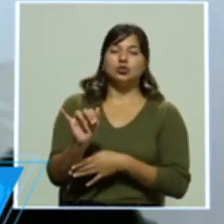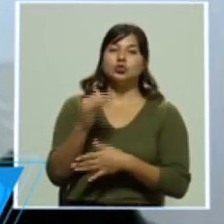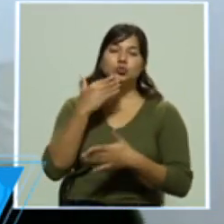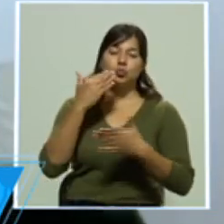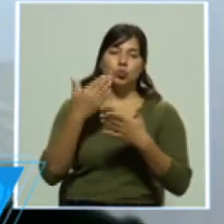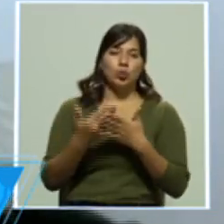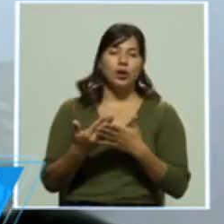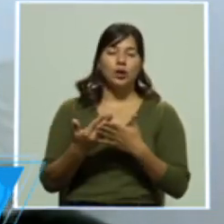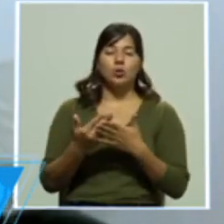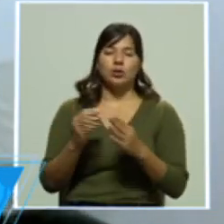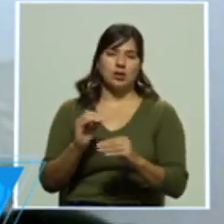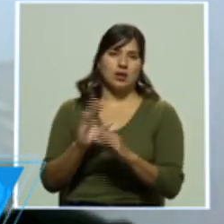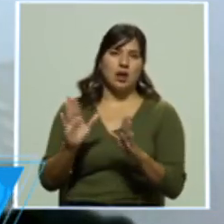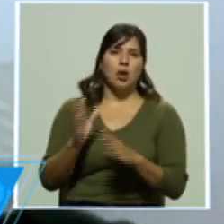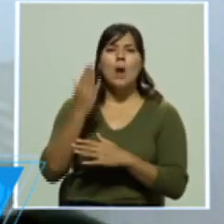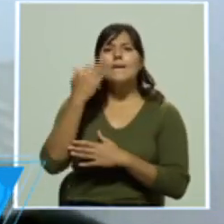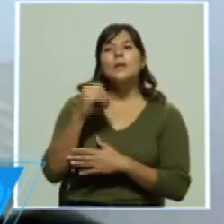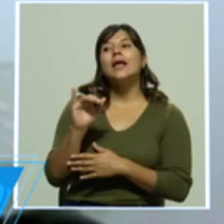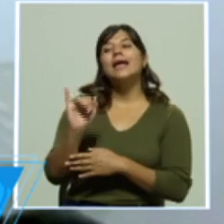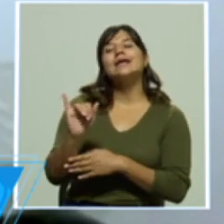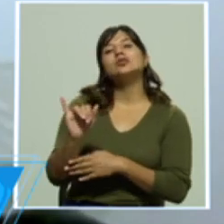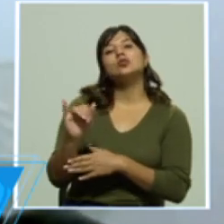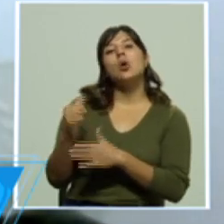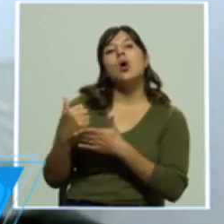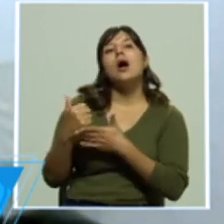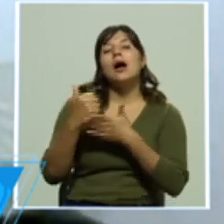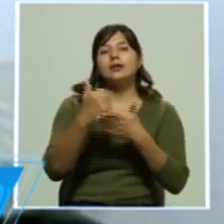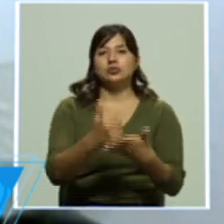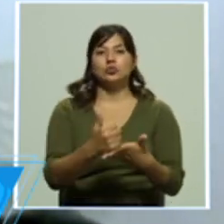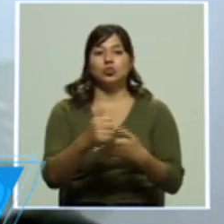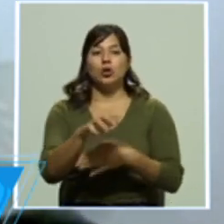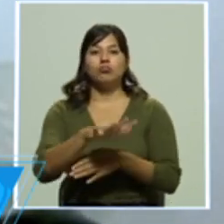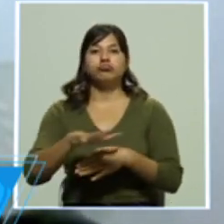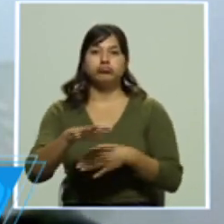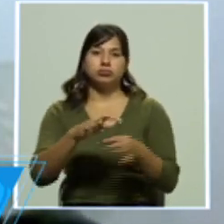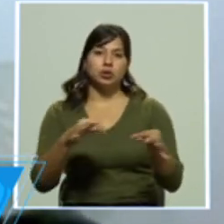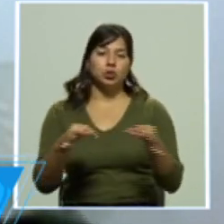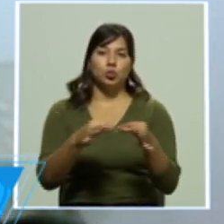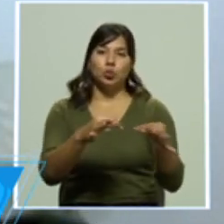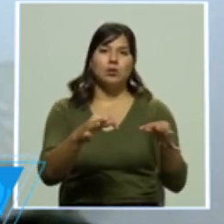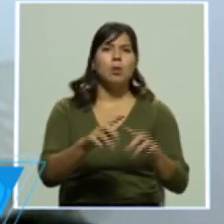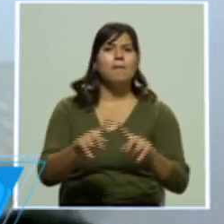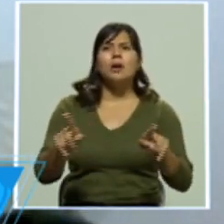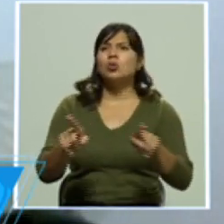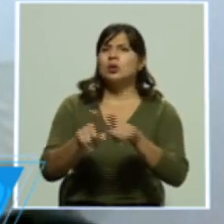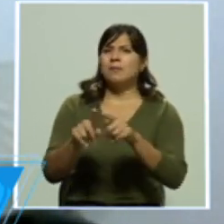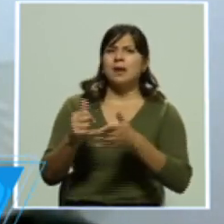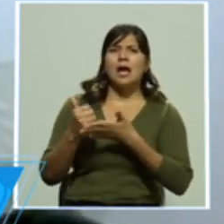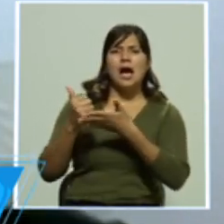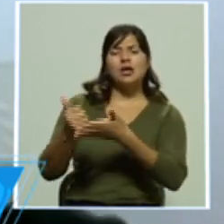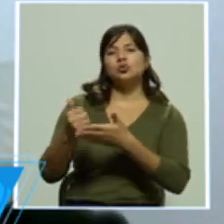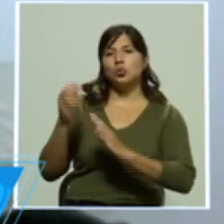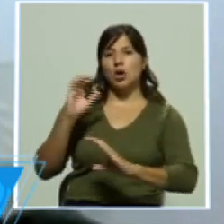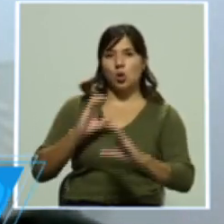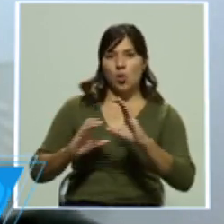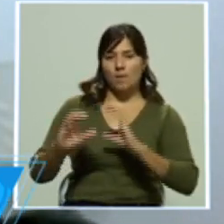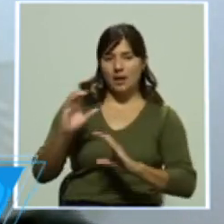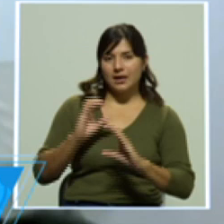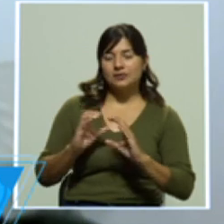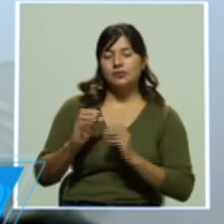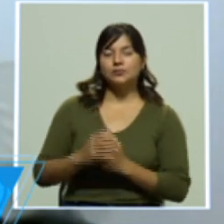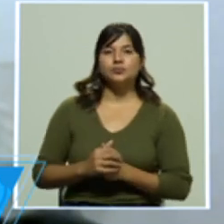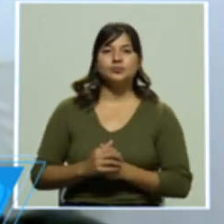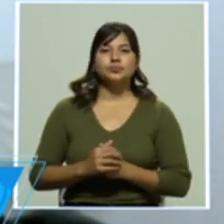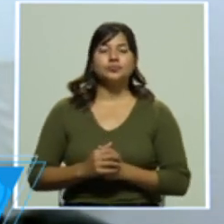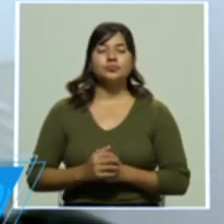buena, porque eso no solamente le va a ayudar a todo el sector turismo, sino también a todo el sector comercio que depende de estos turistas que ingresan al